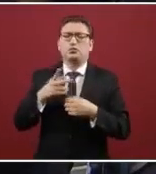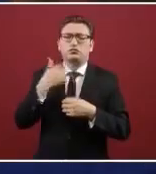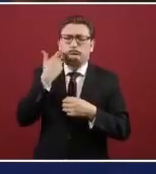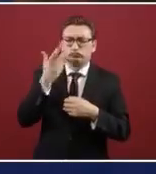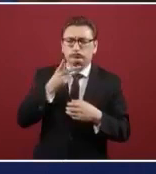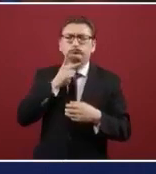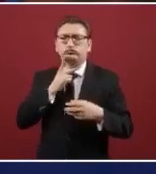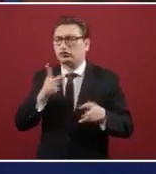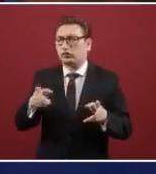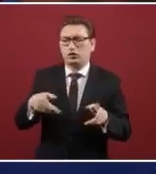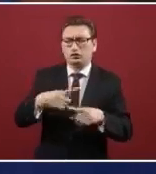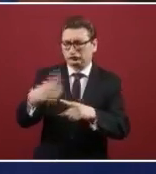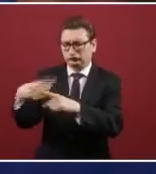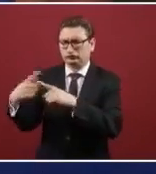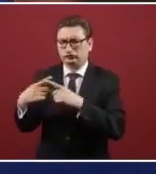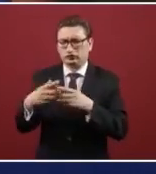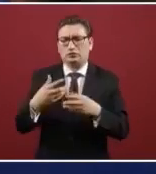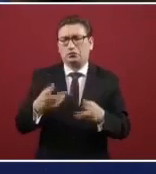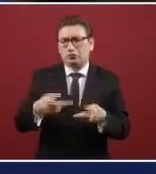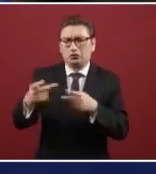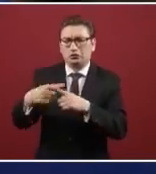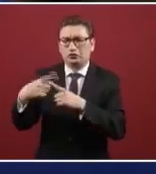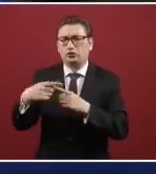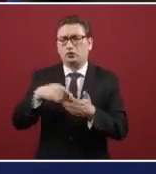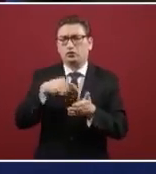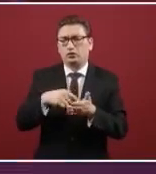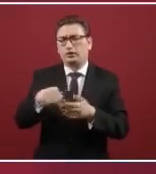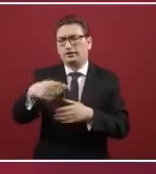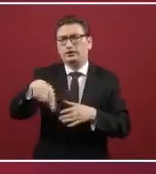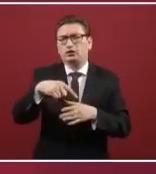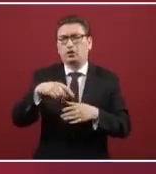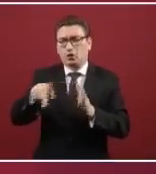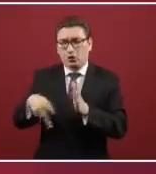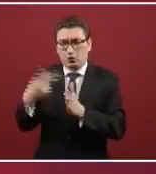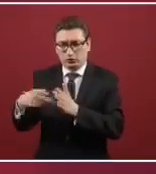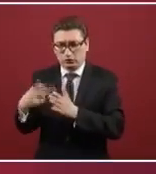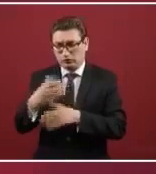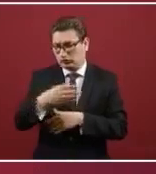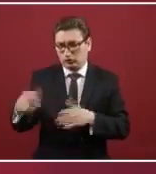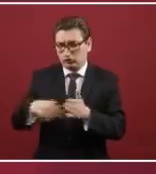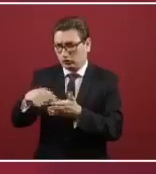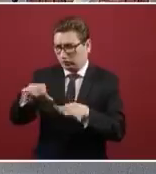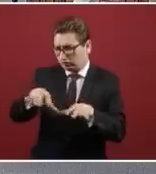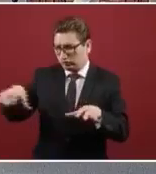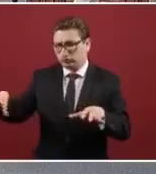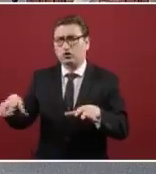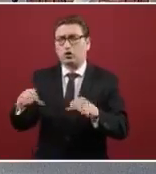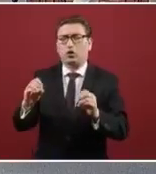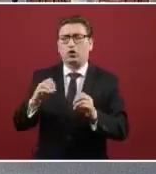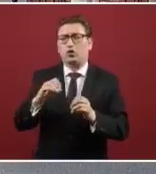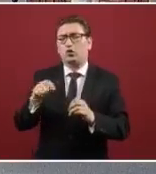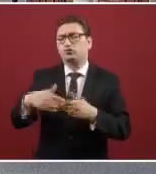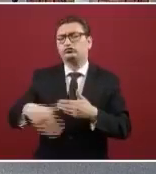petroleras. ¿Hay alguna posibilidad de que este mismo año retomen subasta de campos o está más